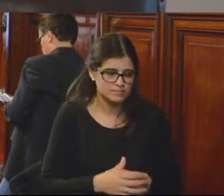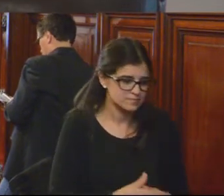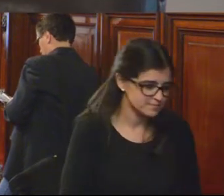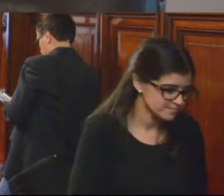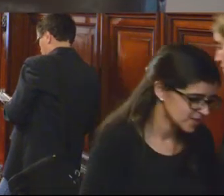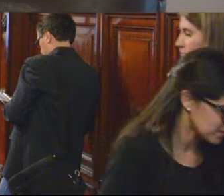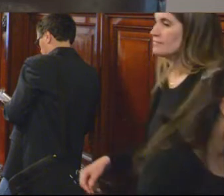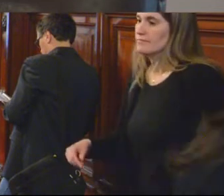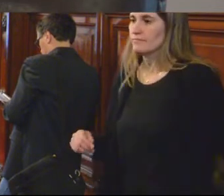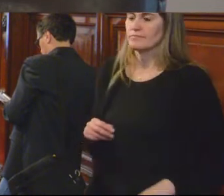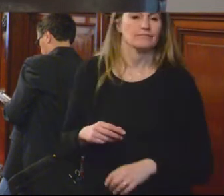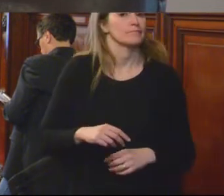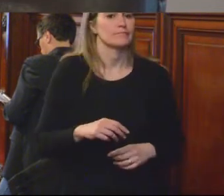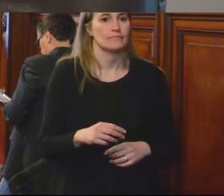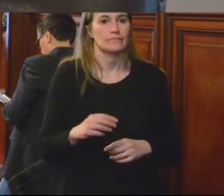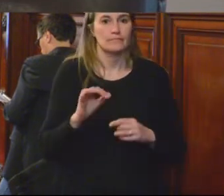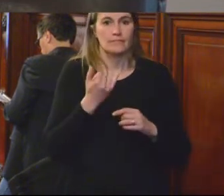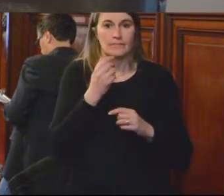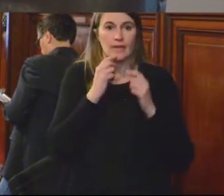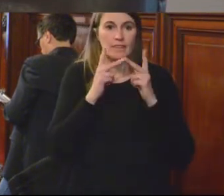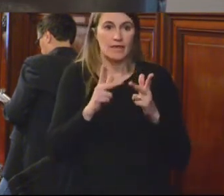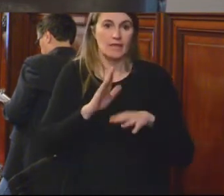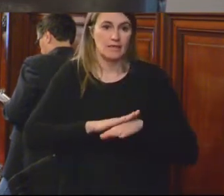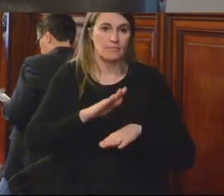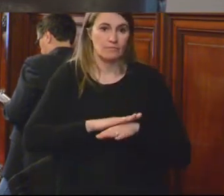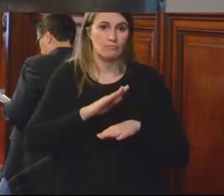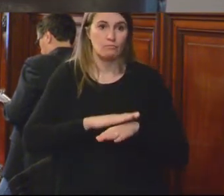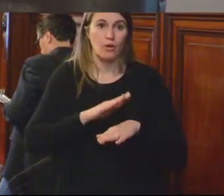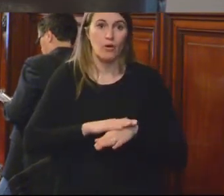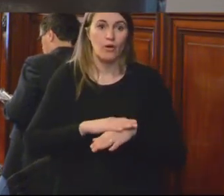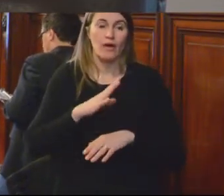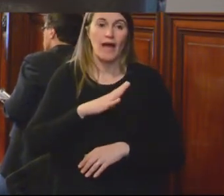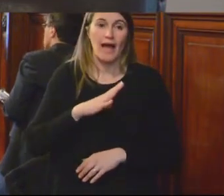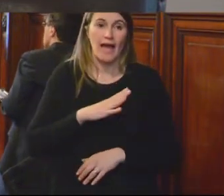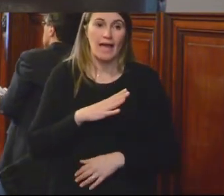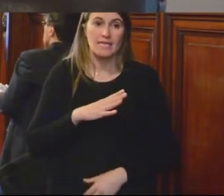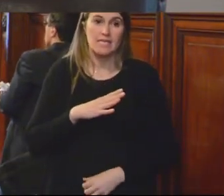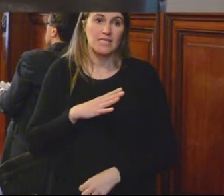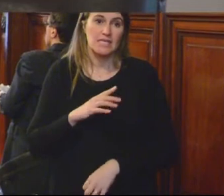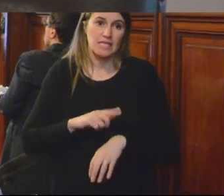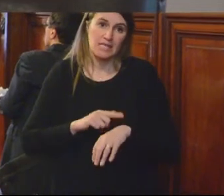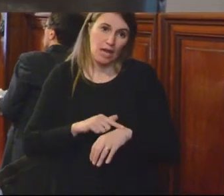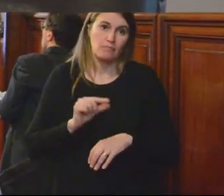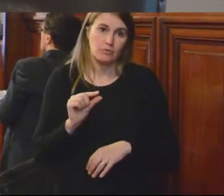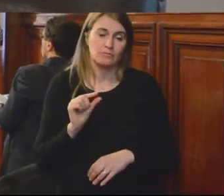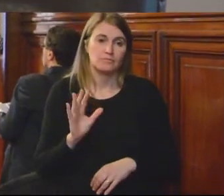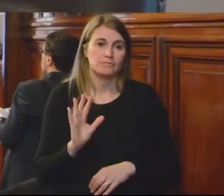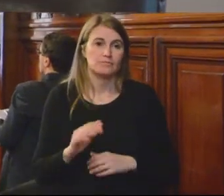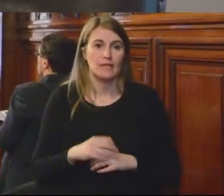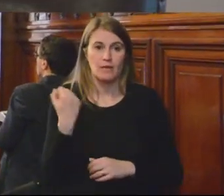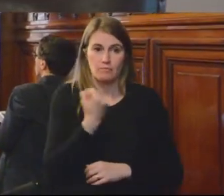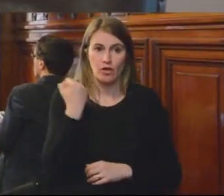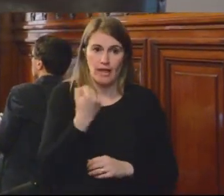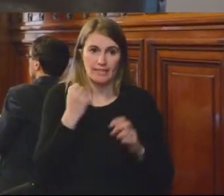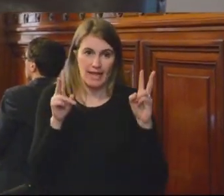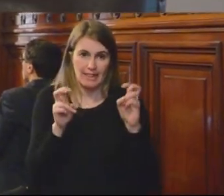Dicho esto entonces, y mirando el tiempo, que nos quedan como 13, bueno, este es un tema muy importante, daremos